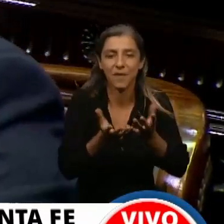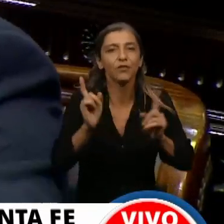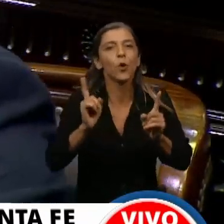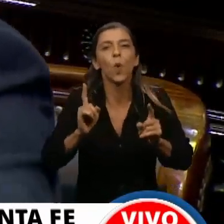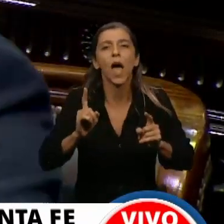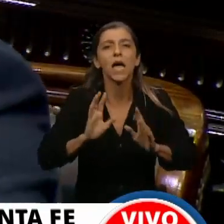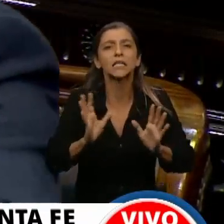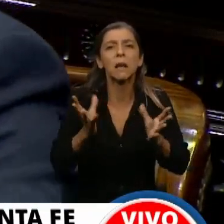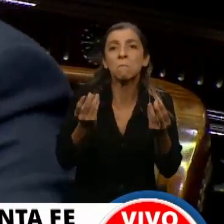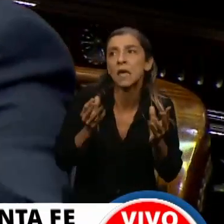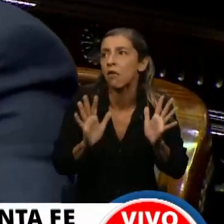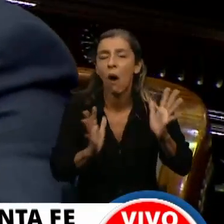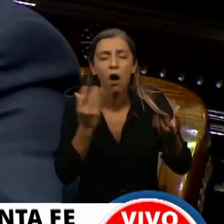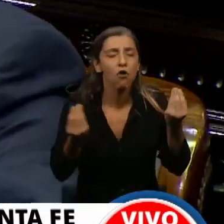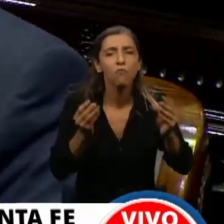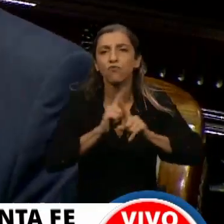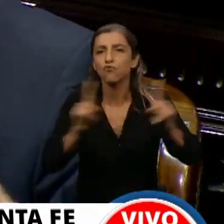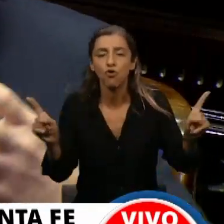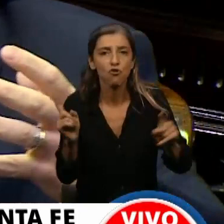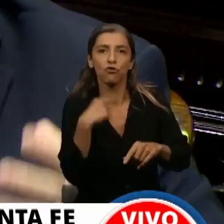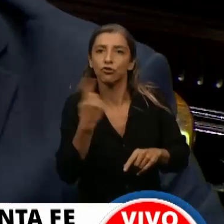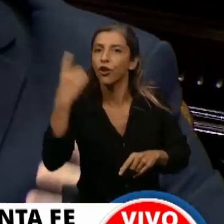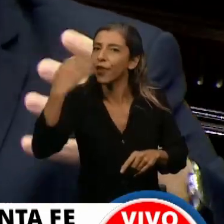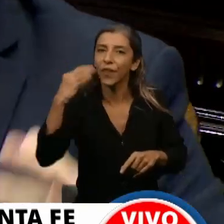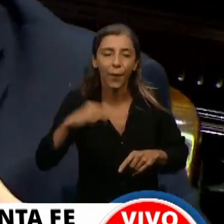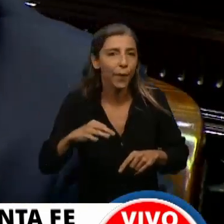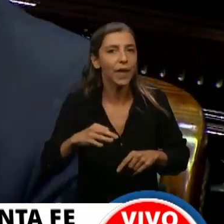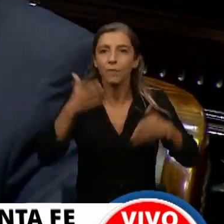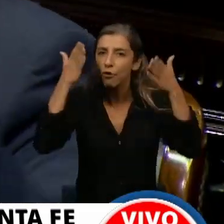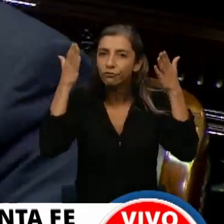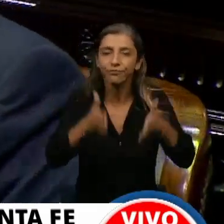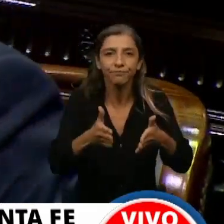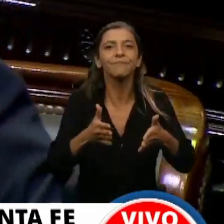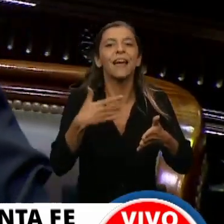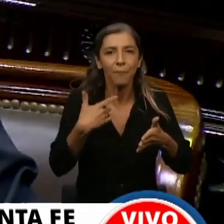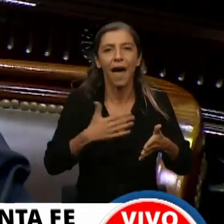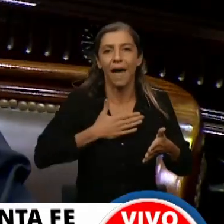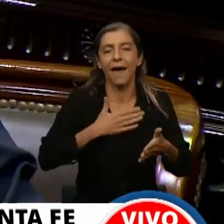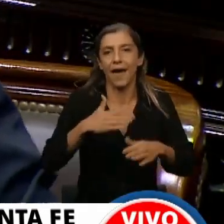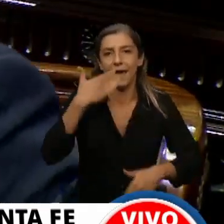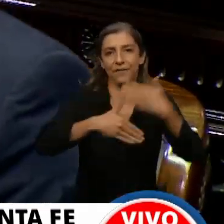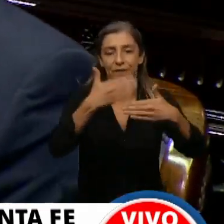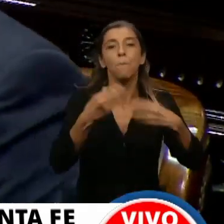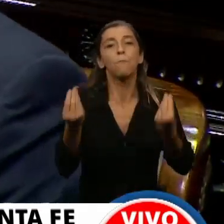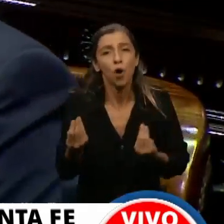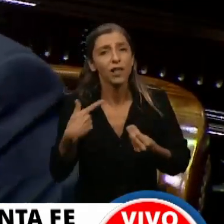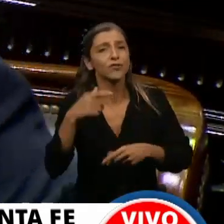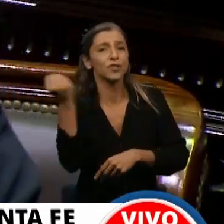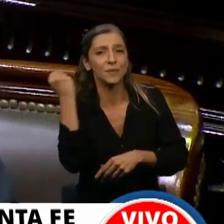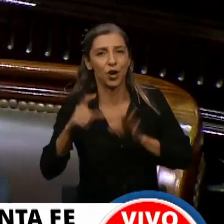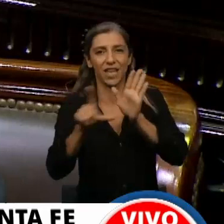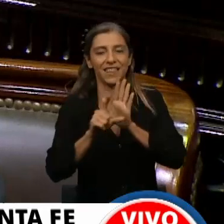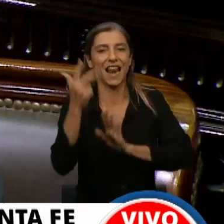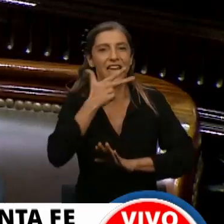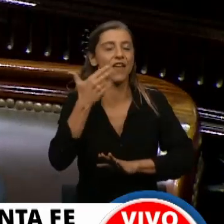límite, no tener miedo. Soy un apasionado de la producción y el desarrollo, por eso necesito la ley de humedales, porque una de las formas